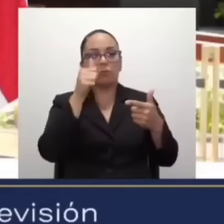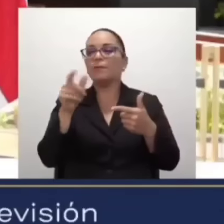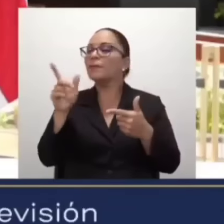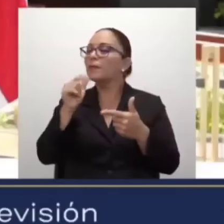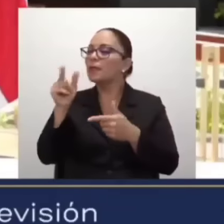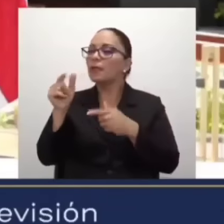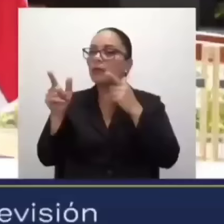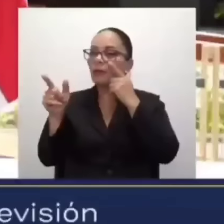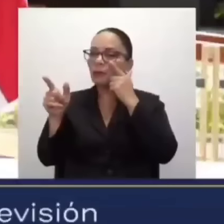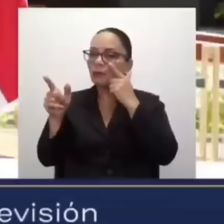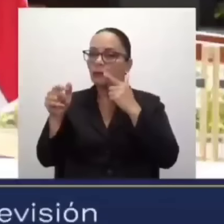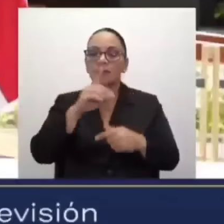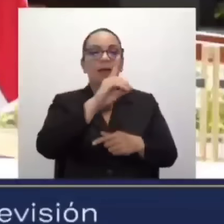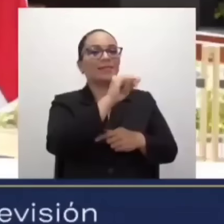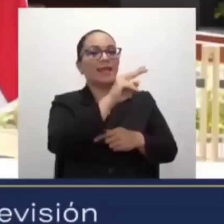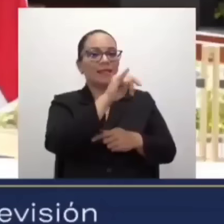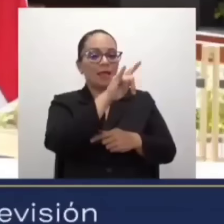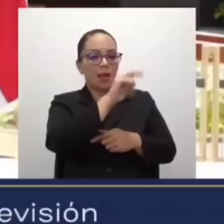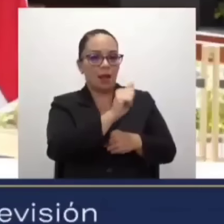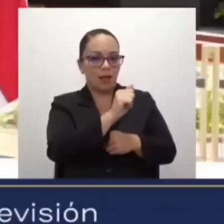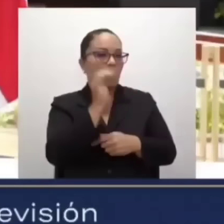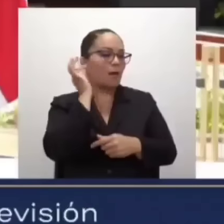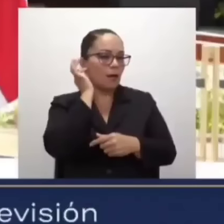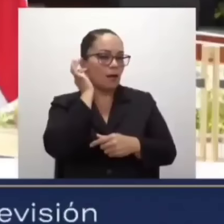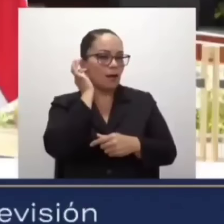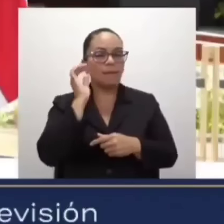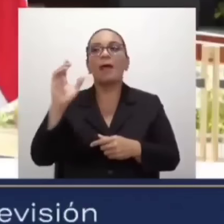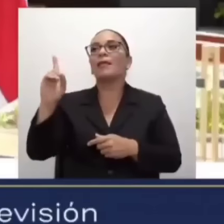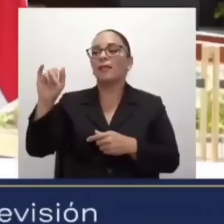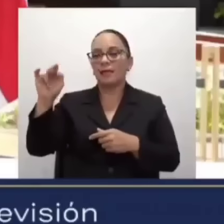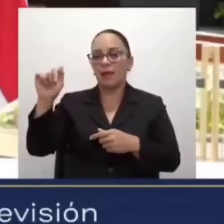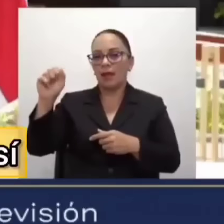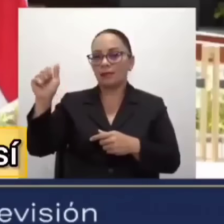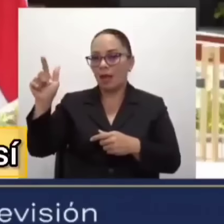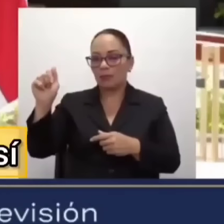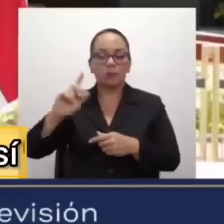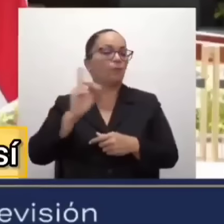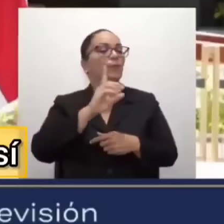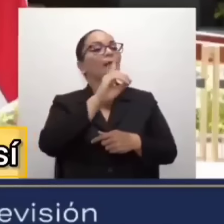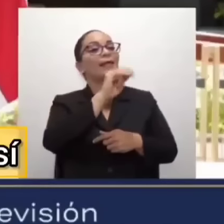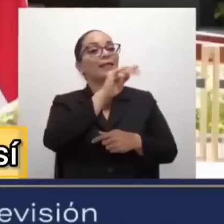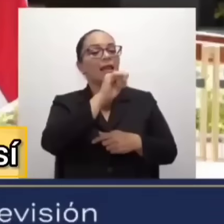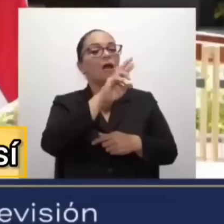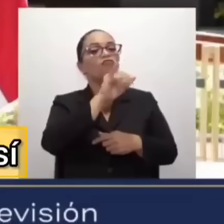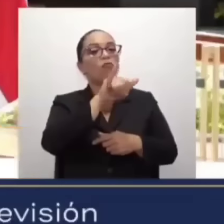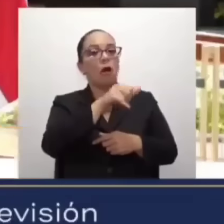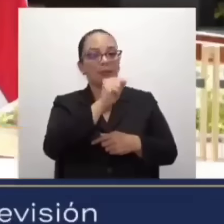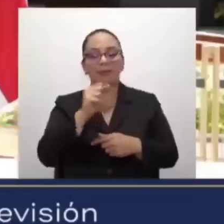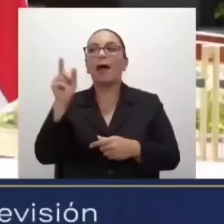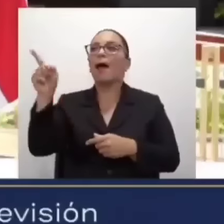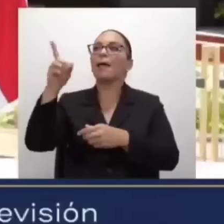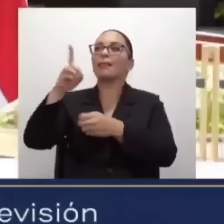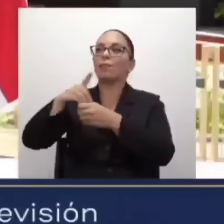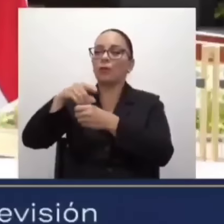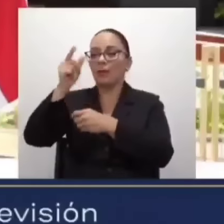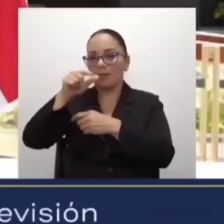conocimiento de Daniela. De doña Daniela Salas, diputada. No, Rojas. Rojas, perdón, la diputada de Grecia, ¿sí? Sí.